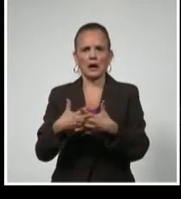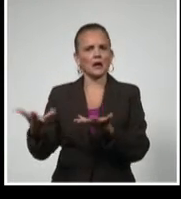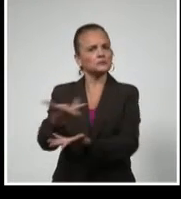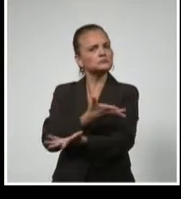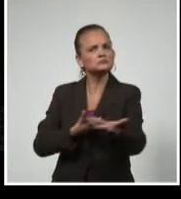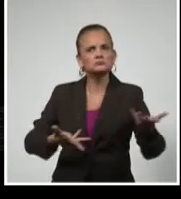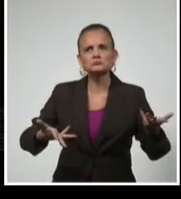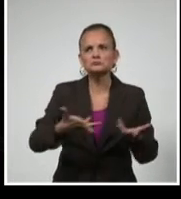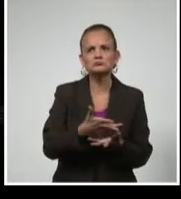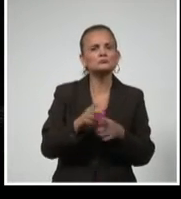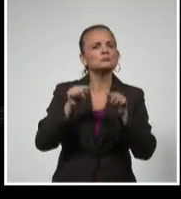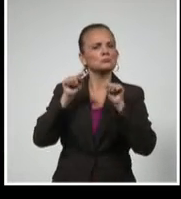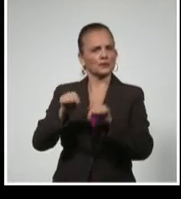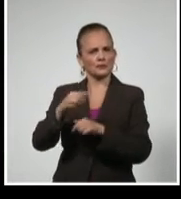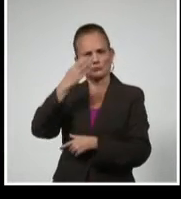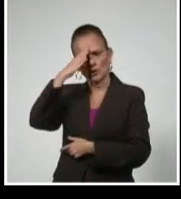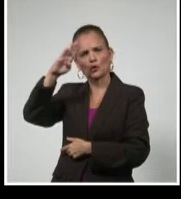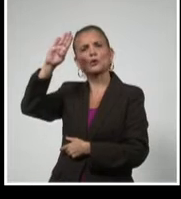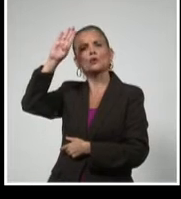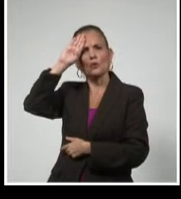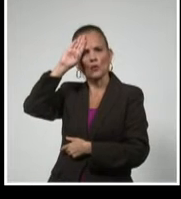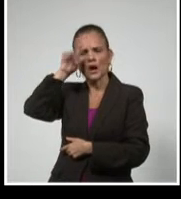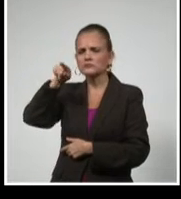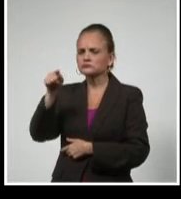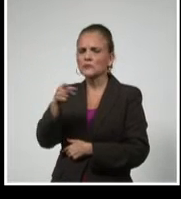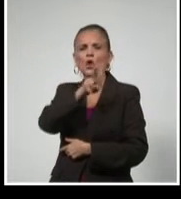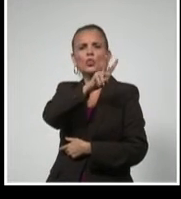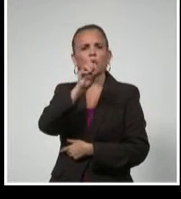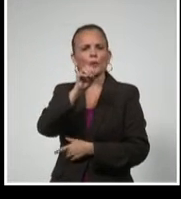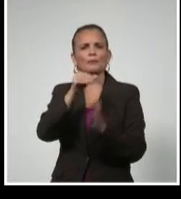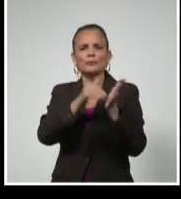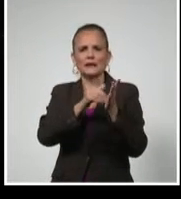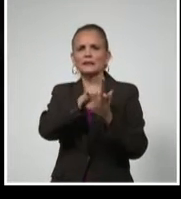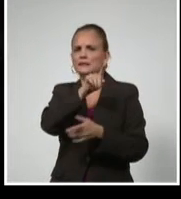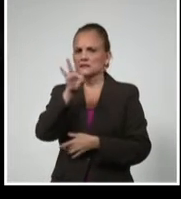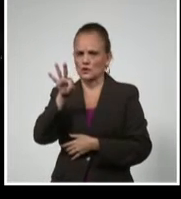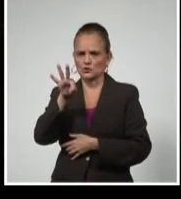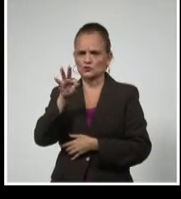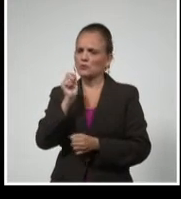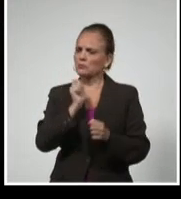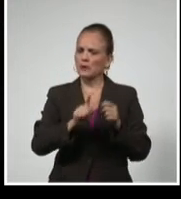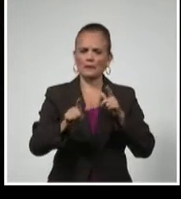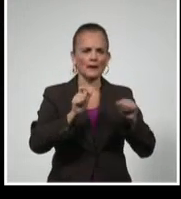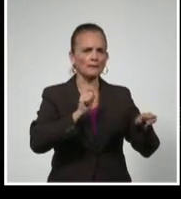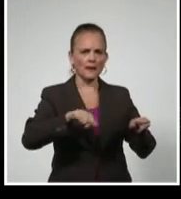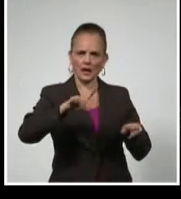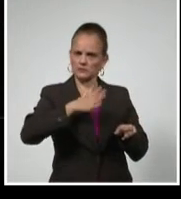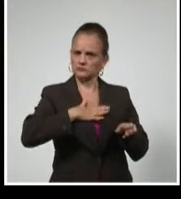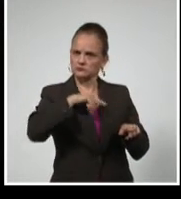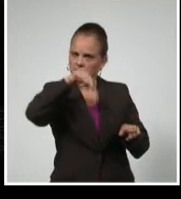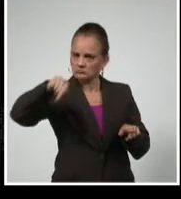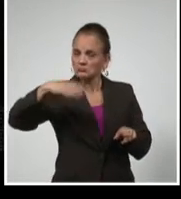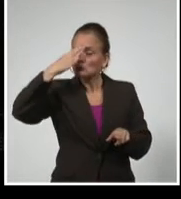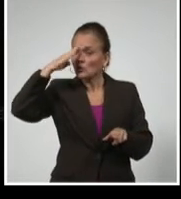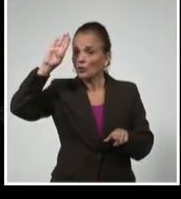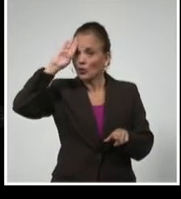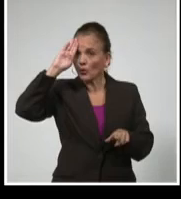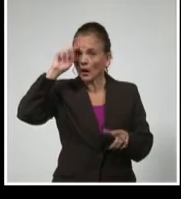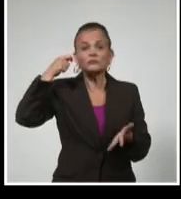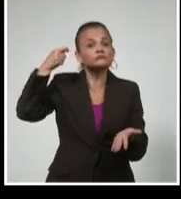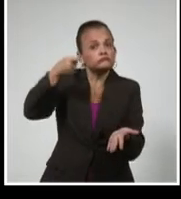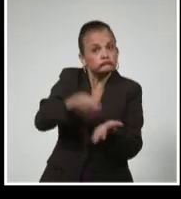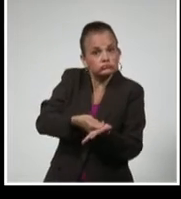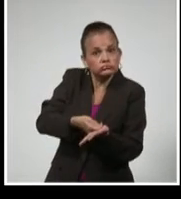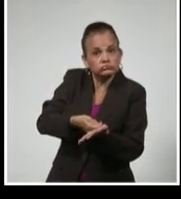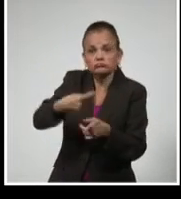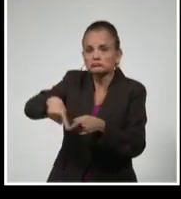2018, como digo, un tercio del comercio exterior de Cuba. Exportamos 2.200 millones de euros y compramos productos cubanos